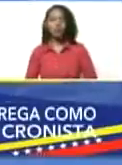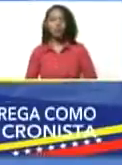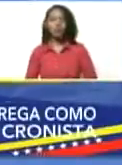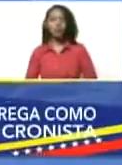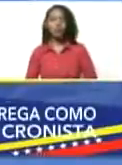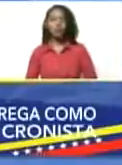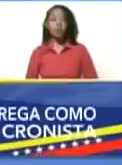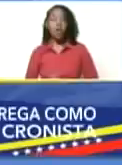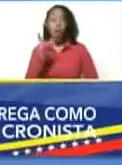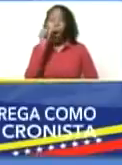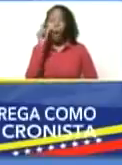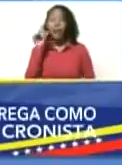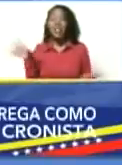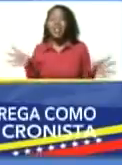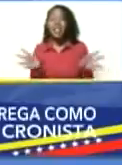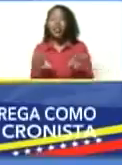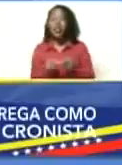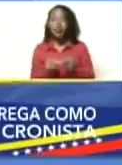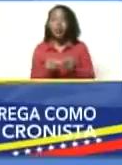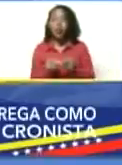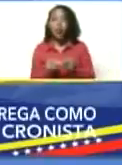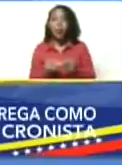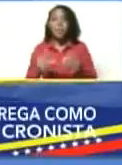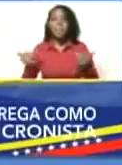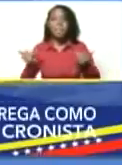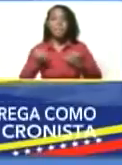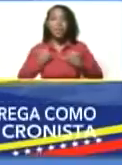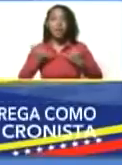un hombre que resumió en sí mismo